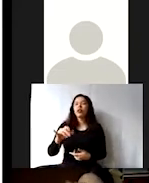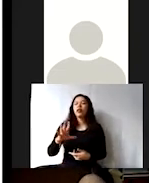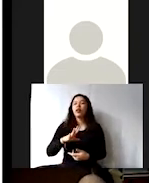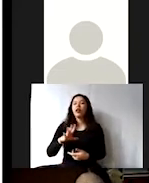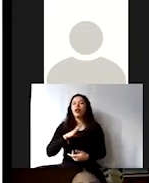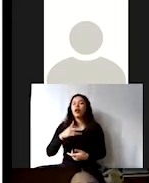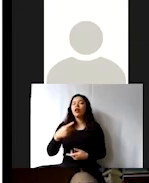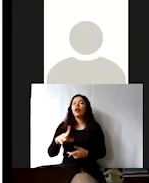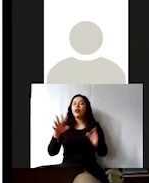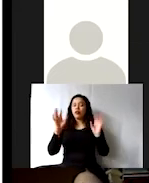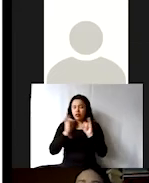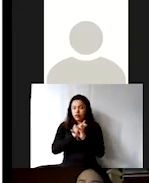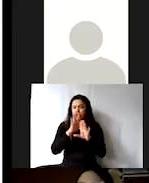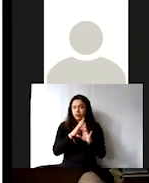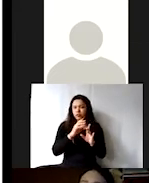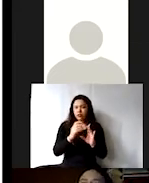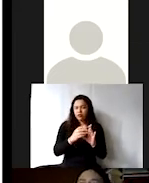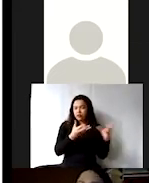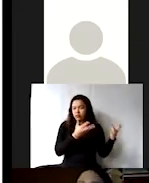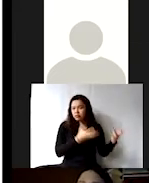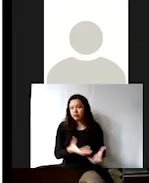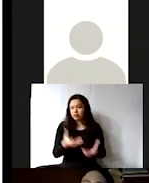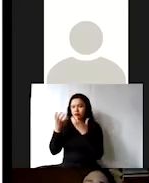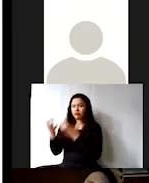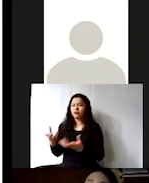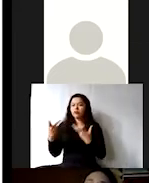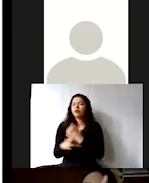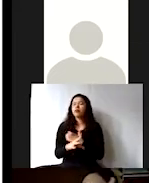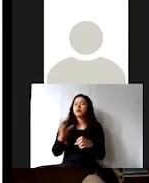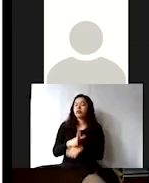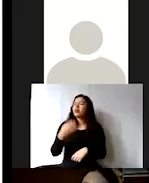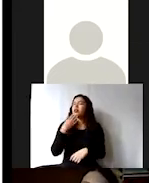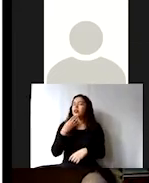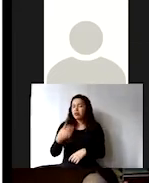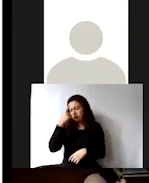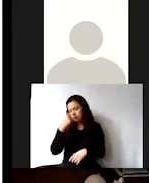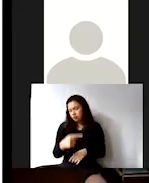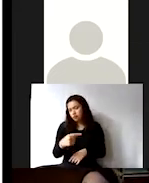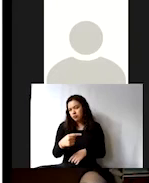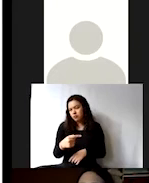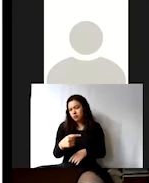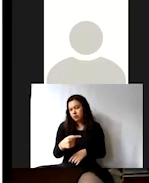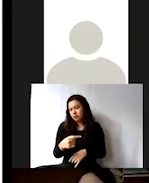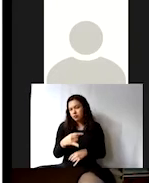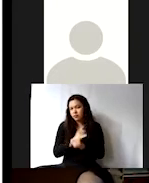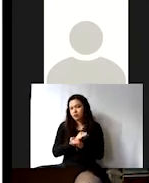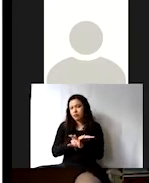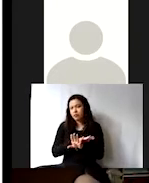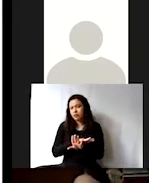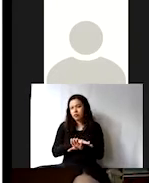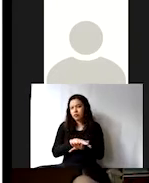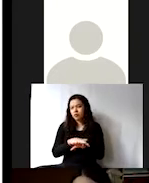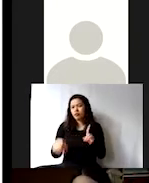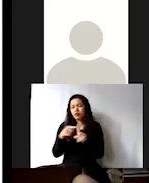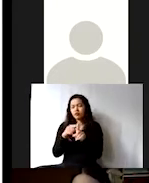otorgan esta información directamente, tendría insumos suficientes para contribuir con información a esta meta